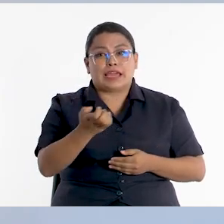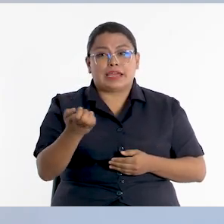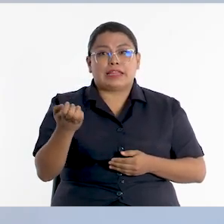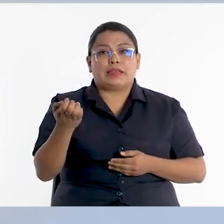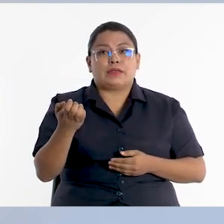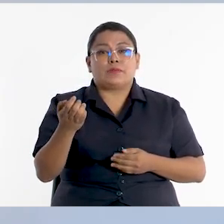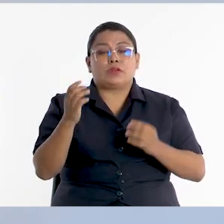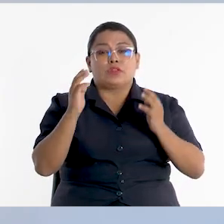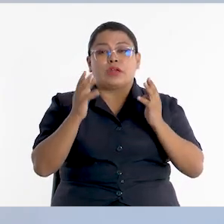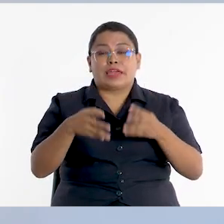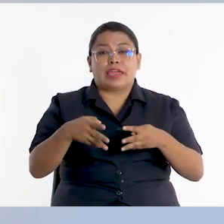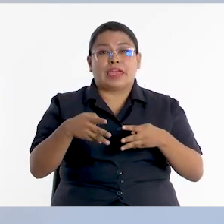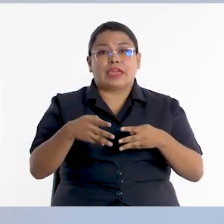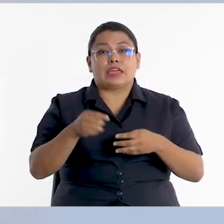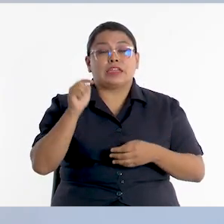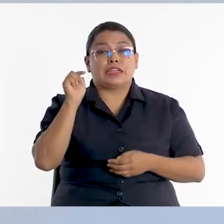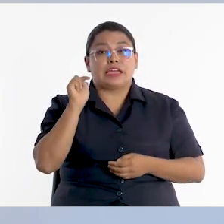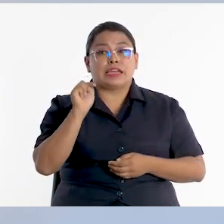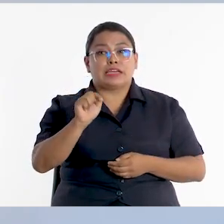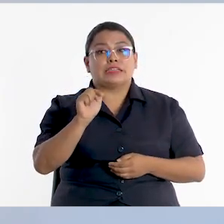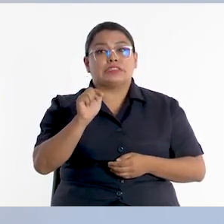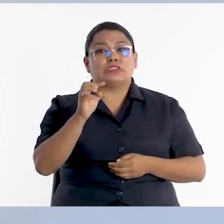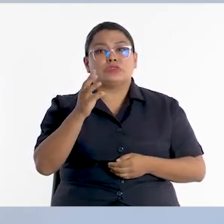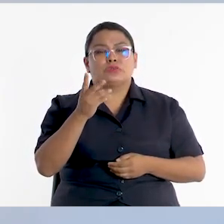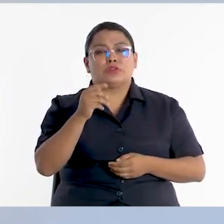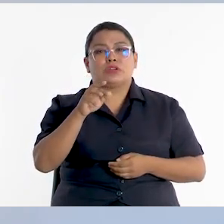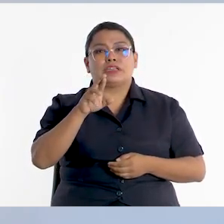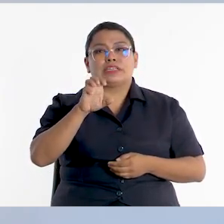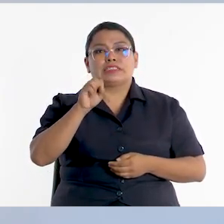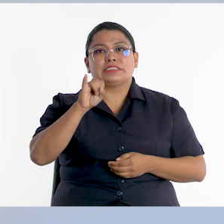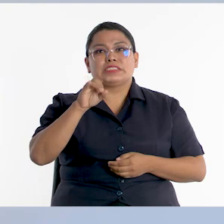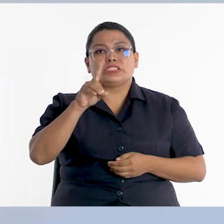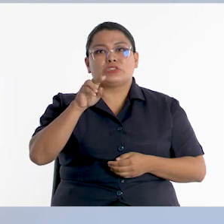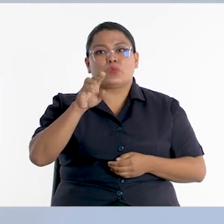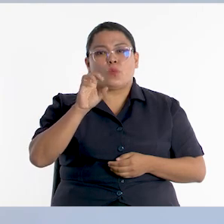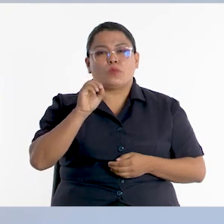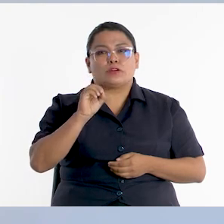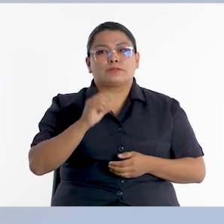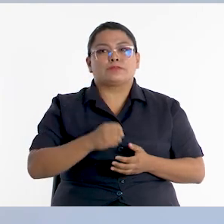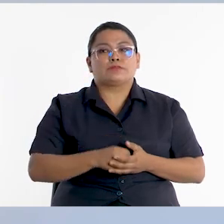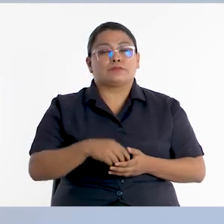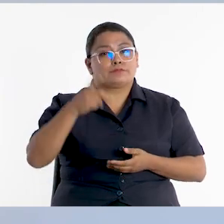los elementos que sobran, y a estos les llamaremos residuo.